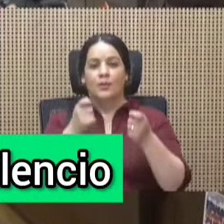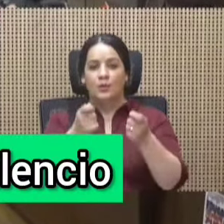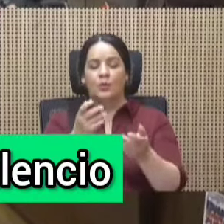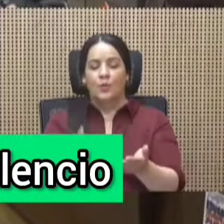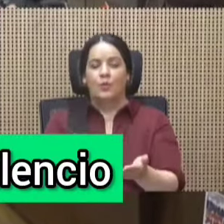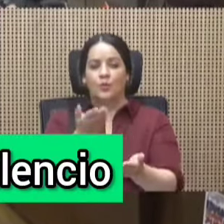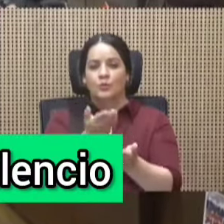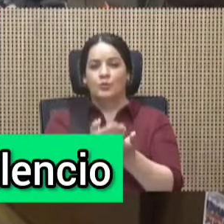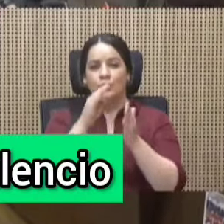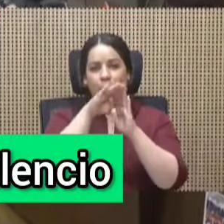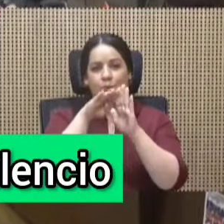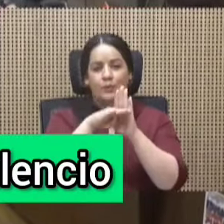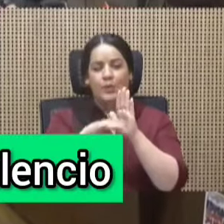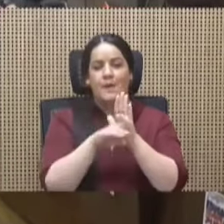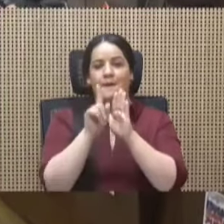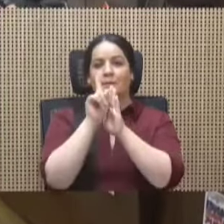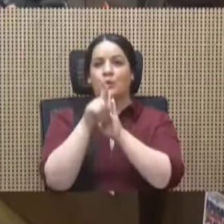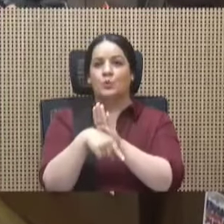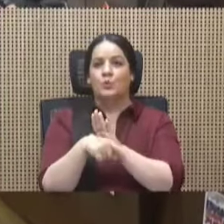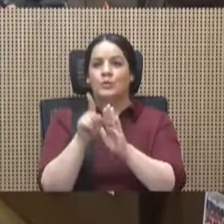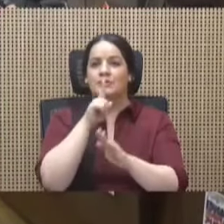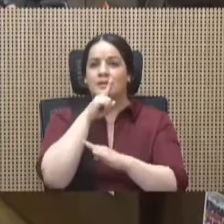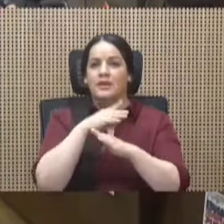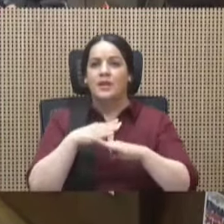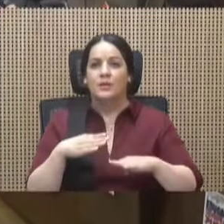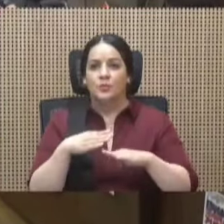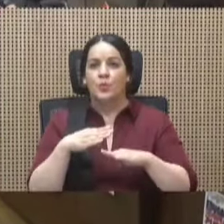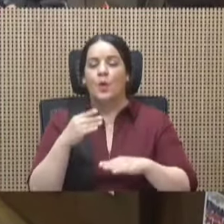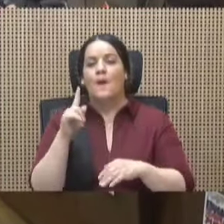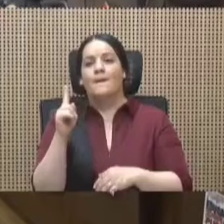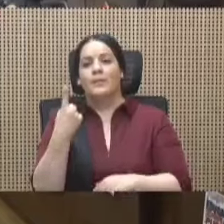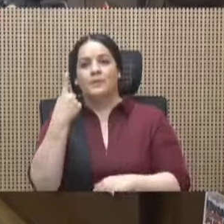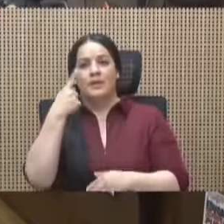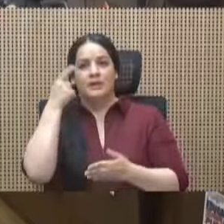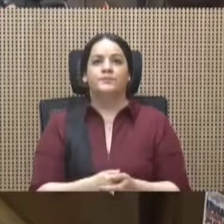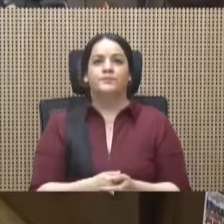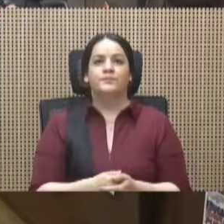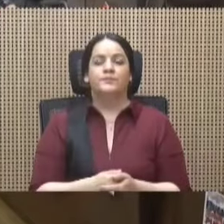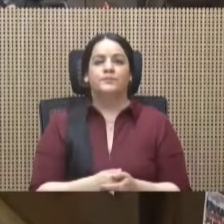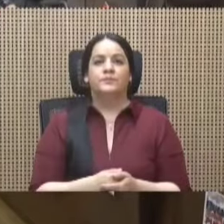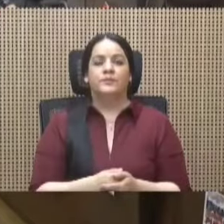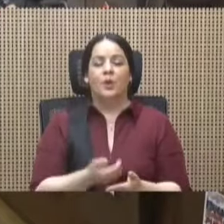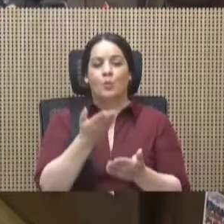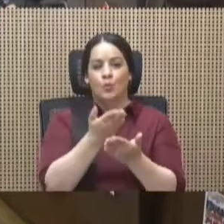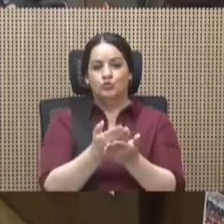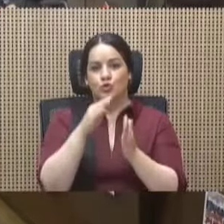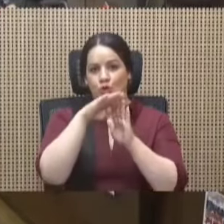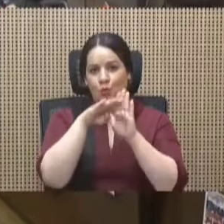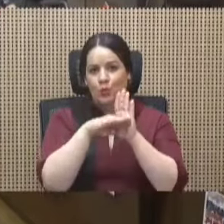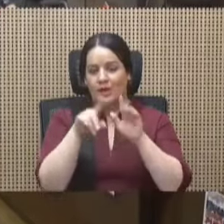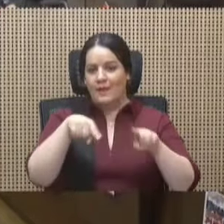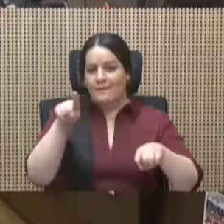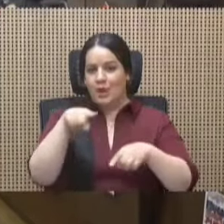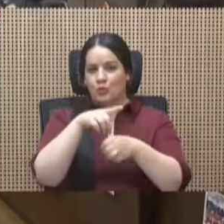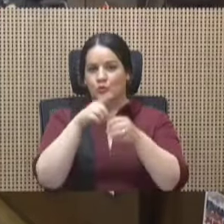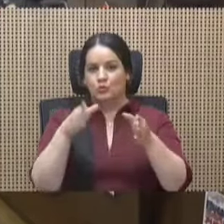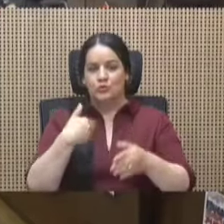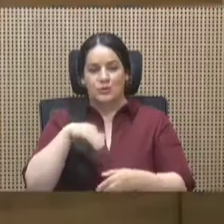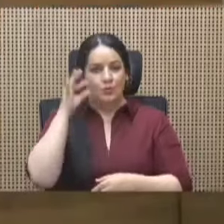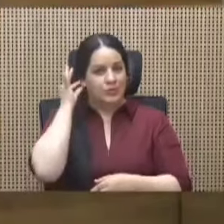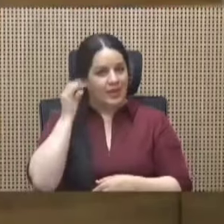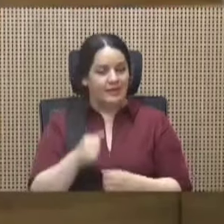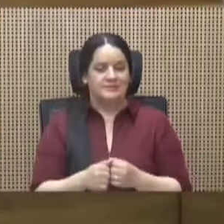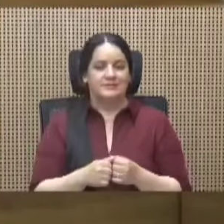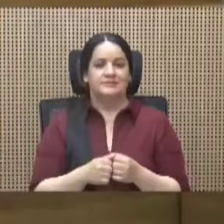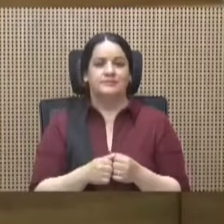moción de orden de minuto de silencio que la primera secretaría dará lectura. Moción de orden, varios señores y señoras diputados